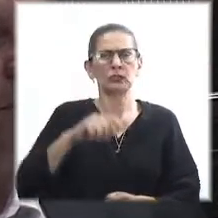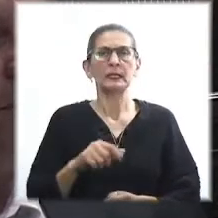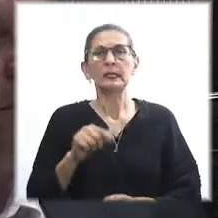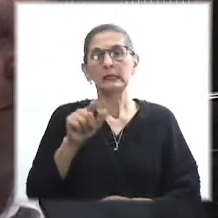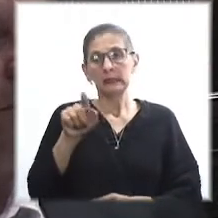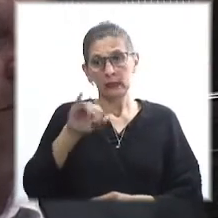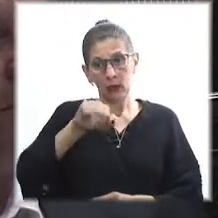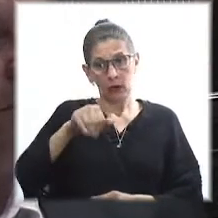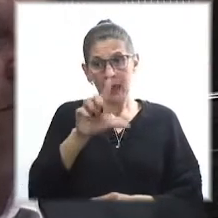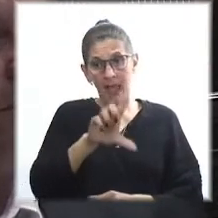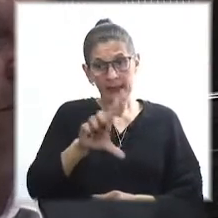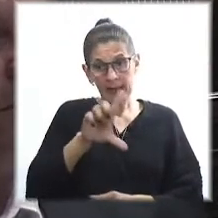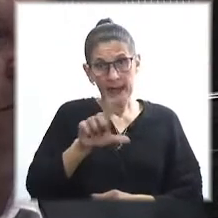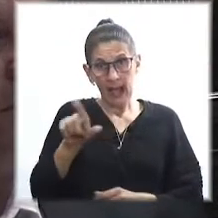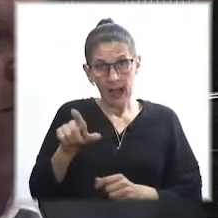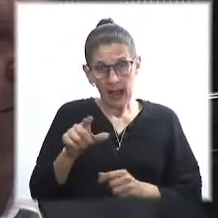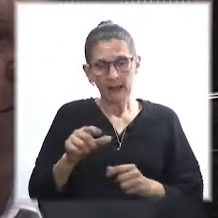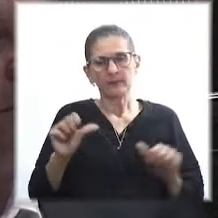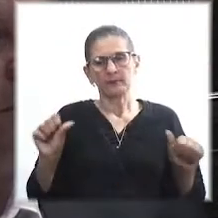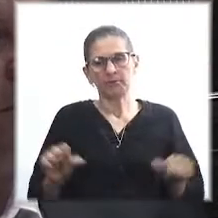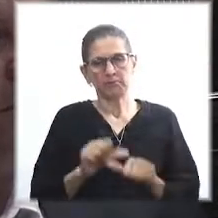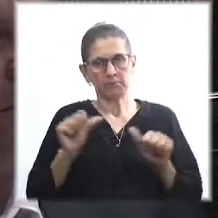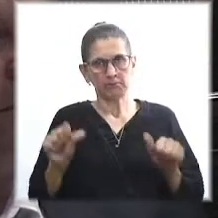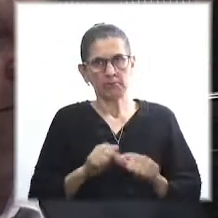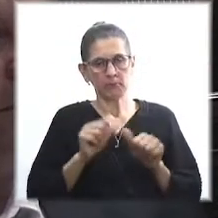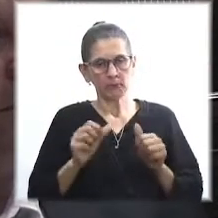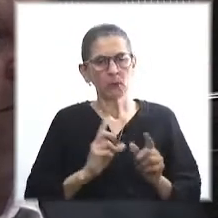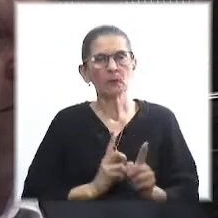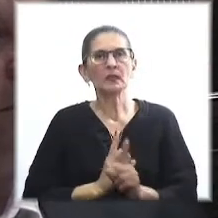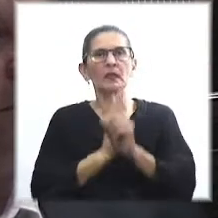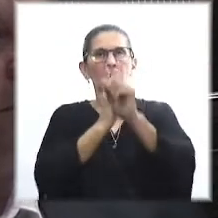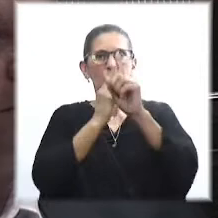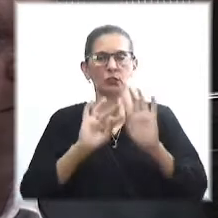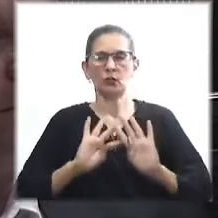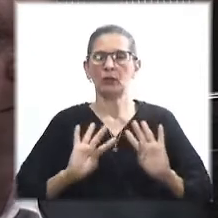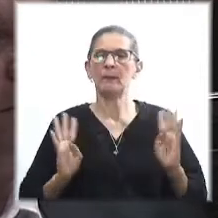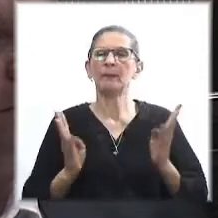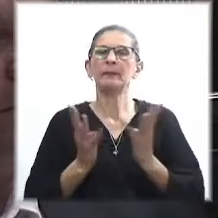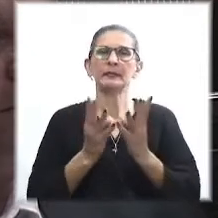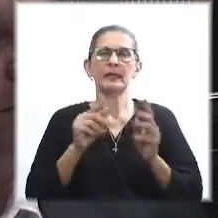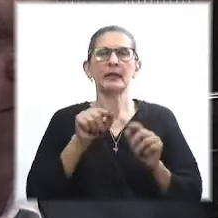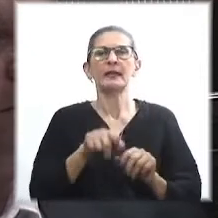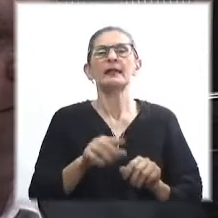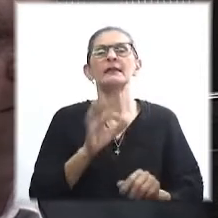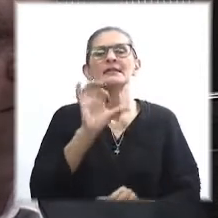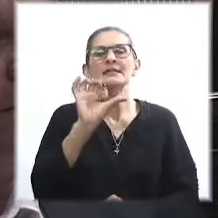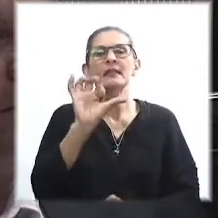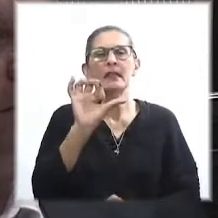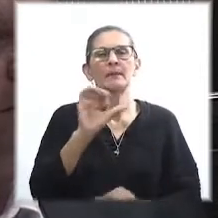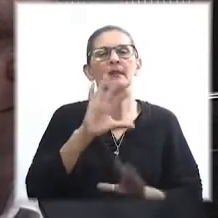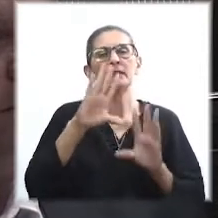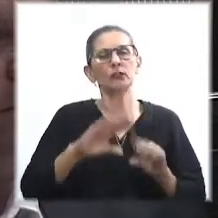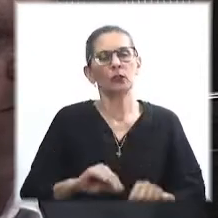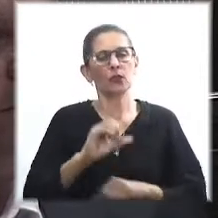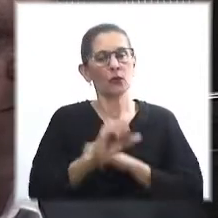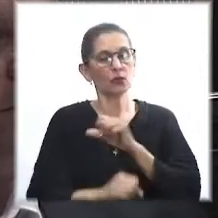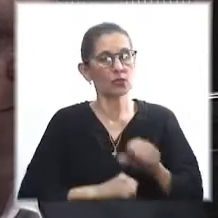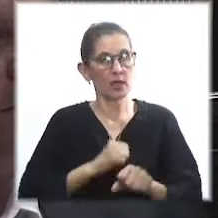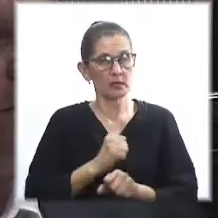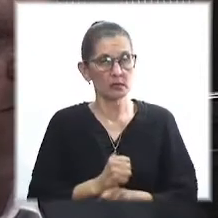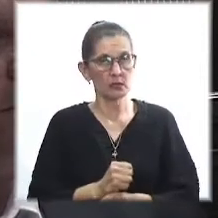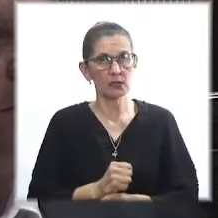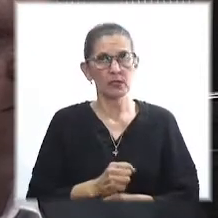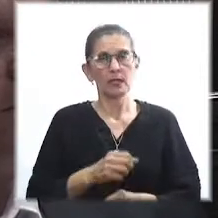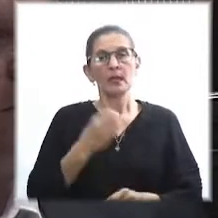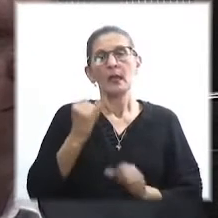Y Jorge Larrañaga fue el que instauró el encuentro con el patriarca en septiembre de todos los años, y es más, en